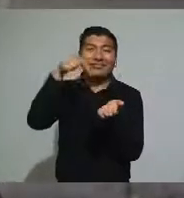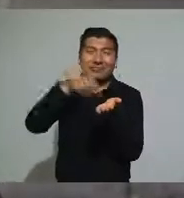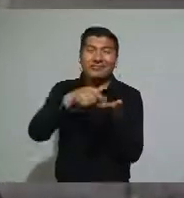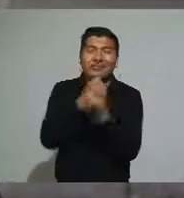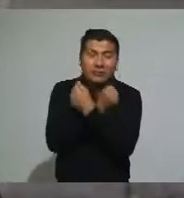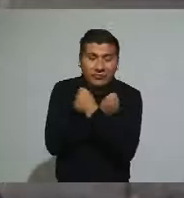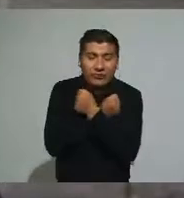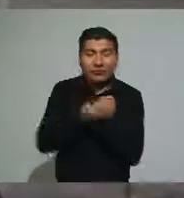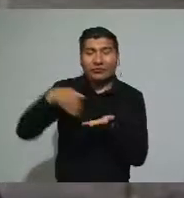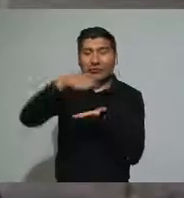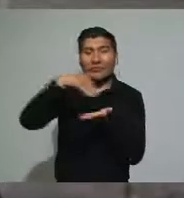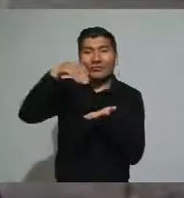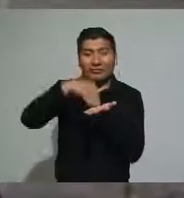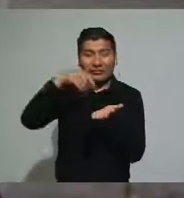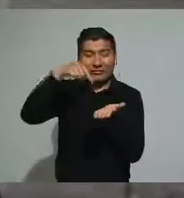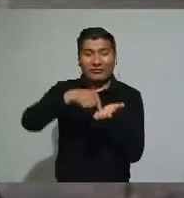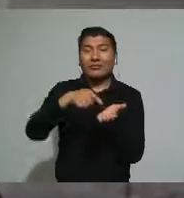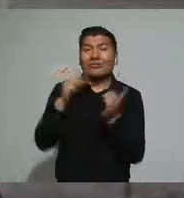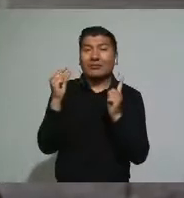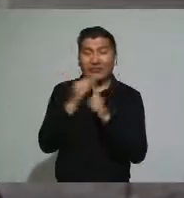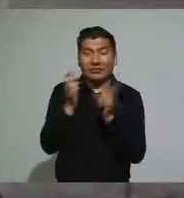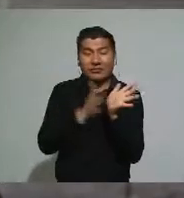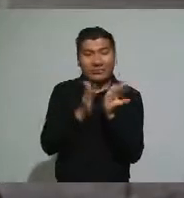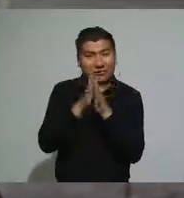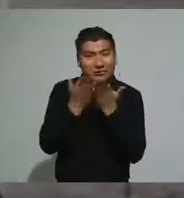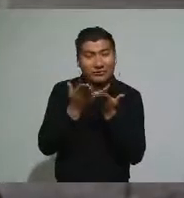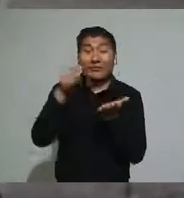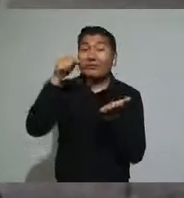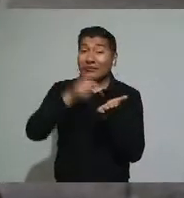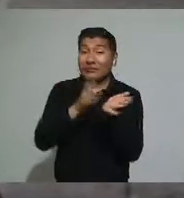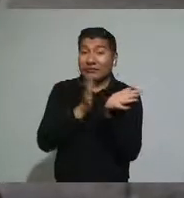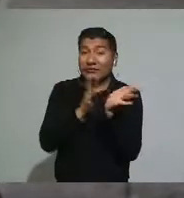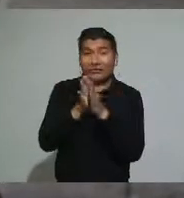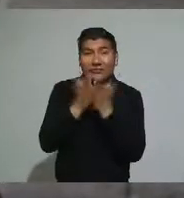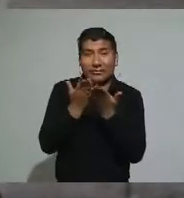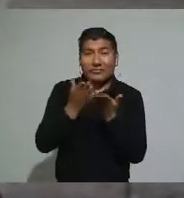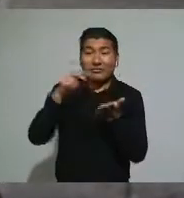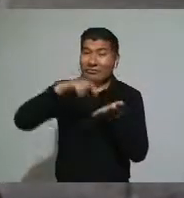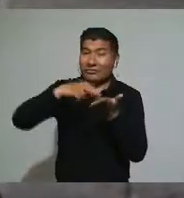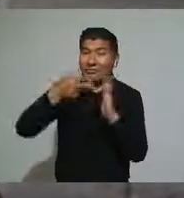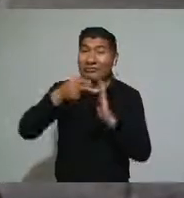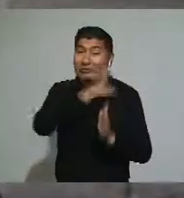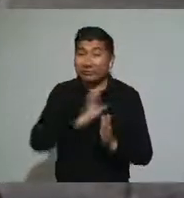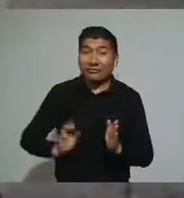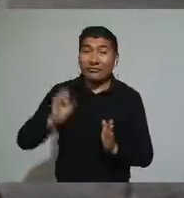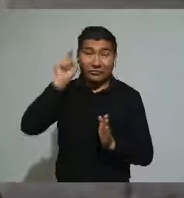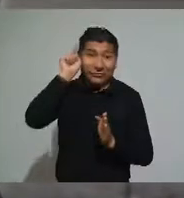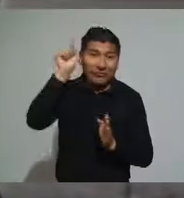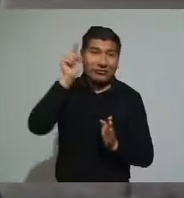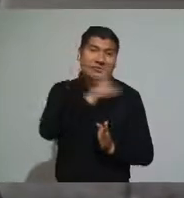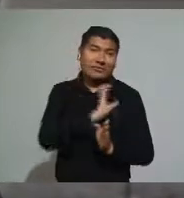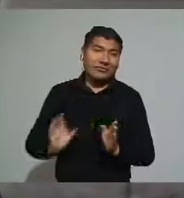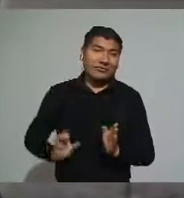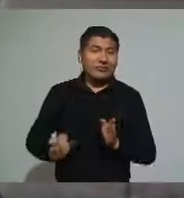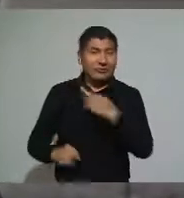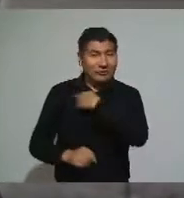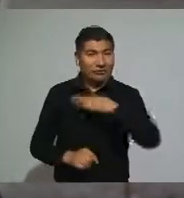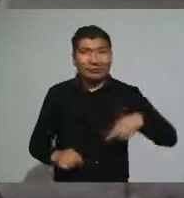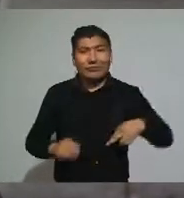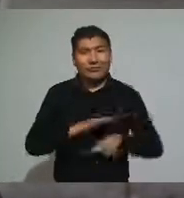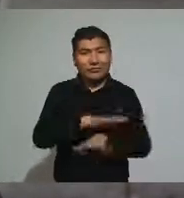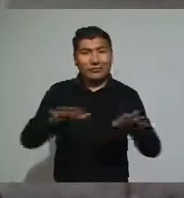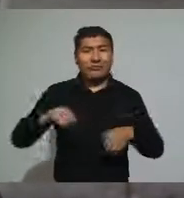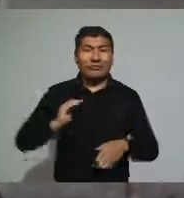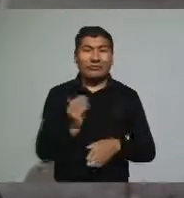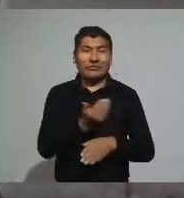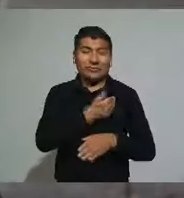al centro de esa palabra. Porque la palabra es Cristo, Cristo que reina en